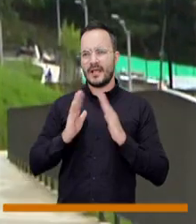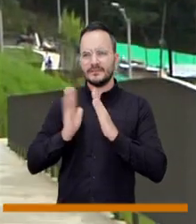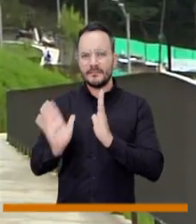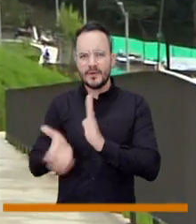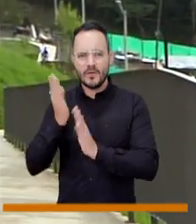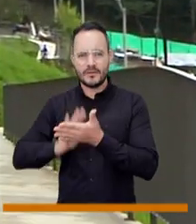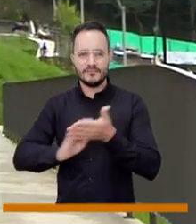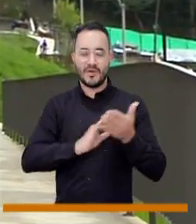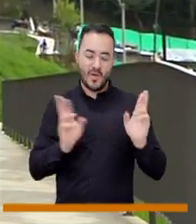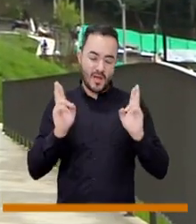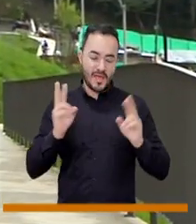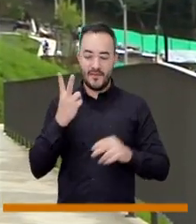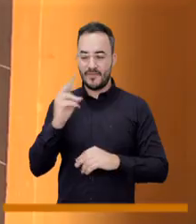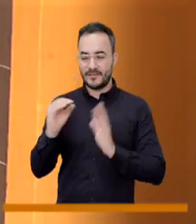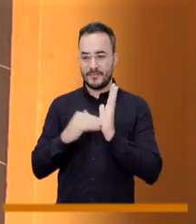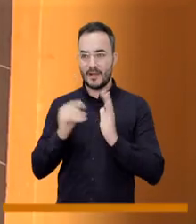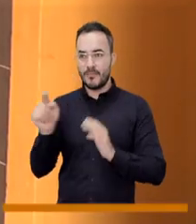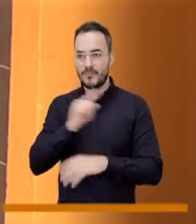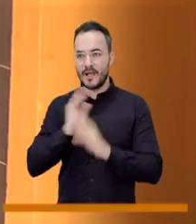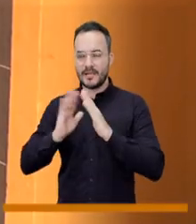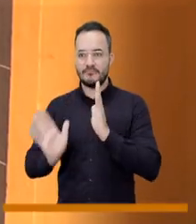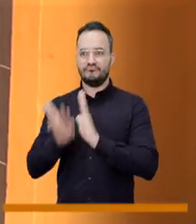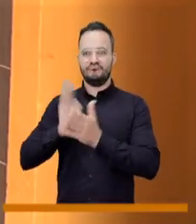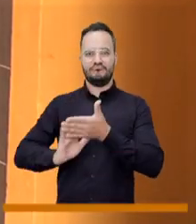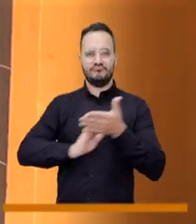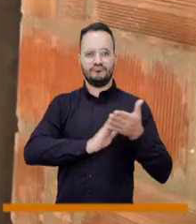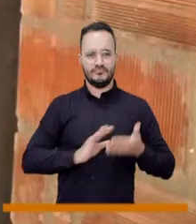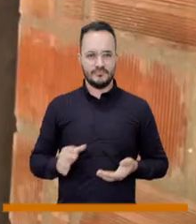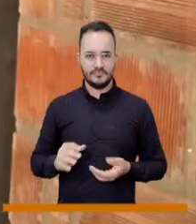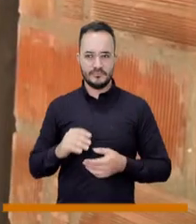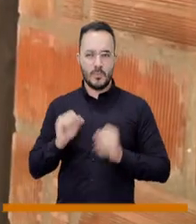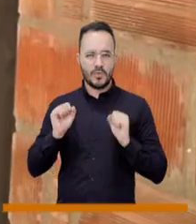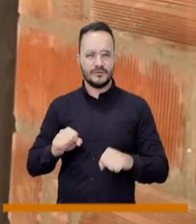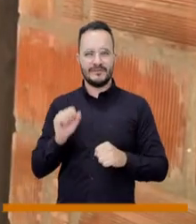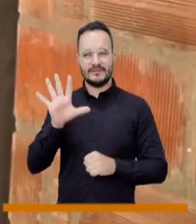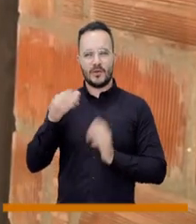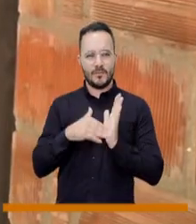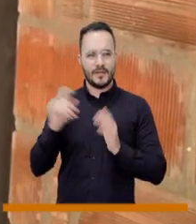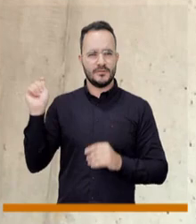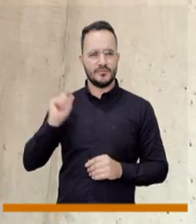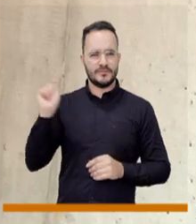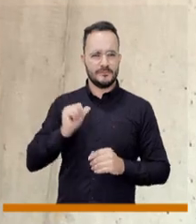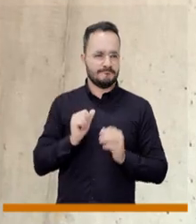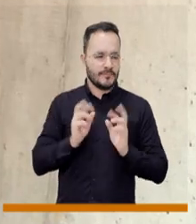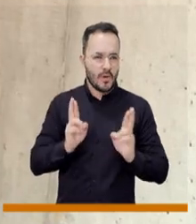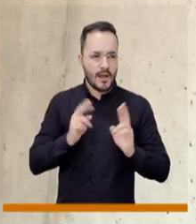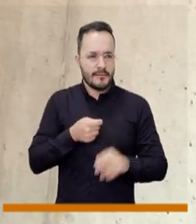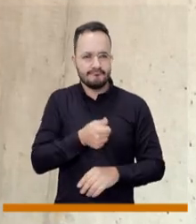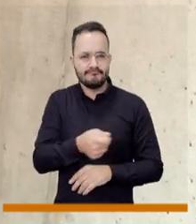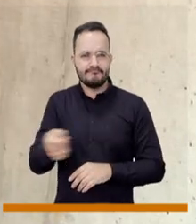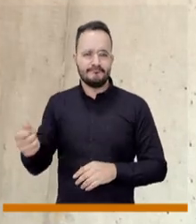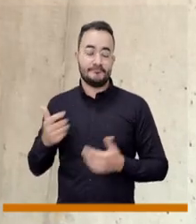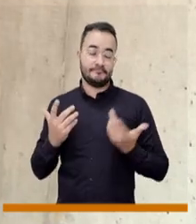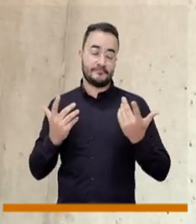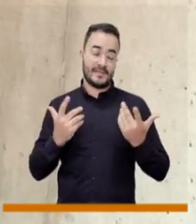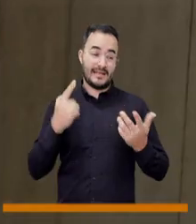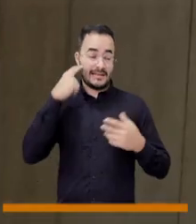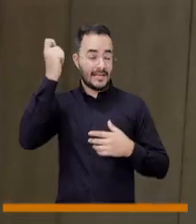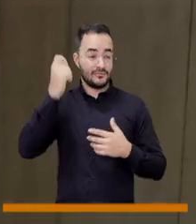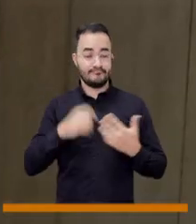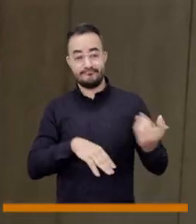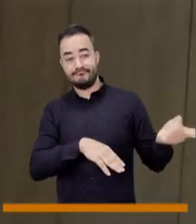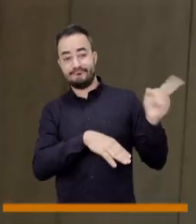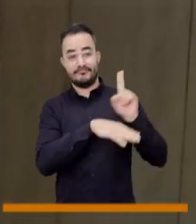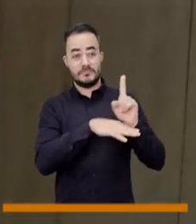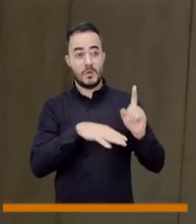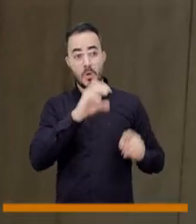de vivienda en la ciudad. Ojalá pudiéramos tener 20.000 mejoramientos de vivienda en la ciudad, más de 5.000 subsidios. Creo que el gran reto es que el